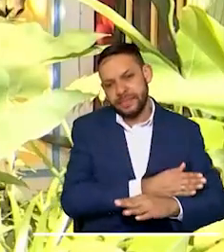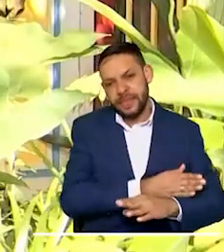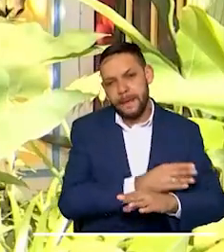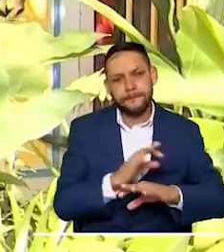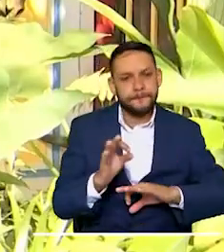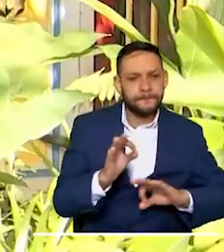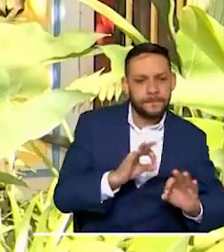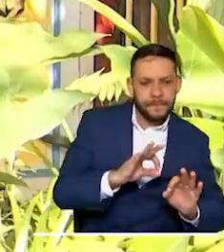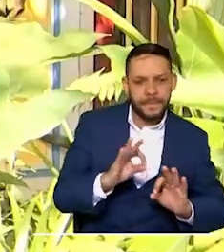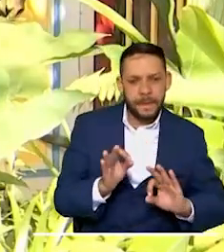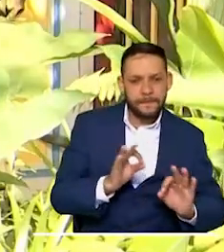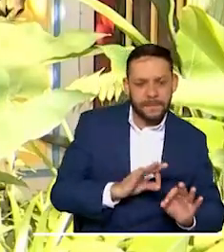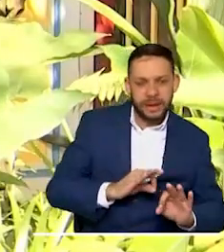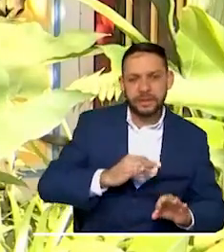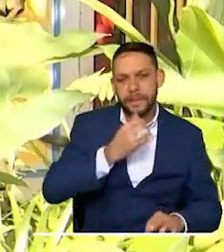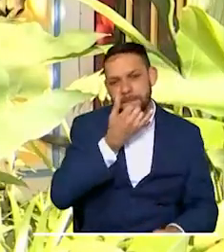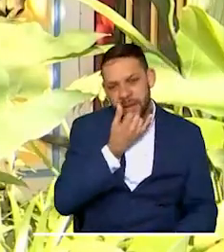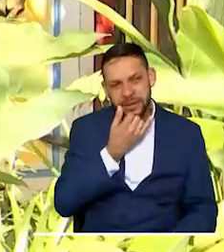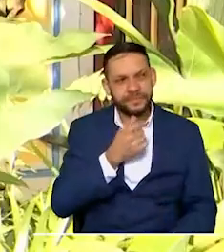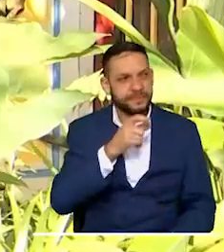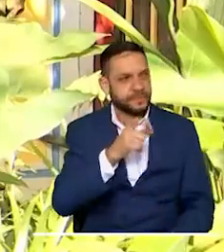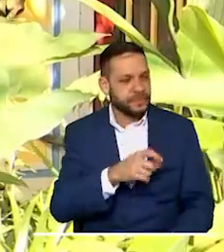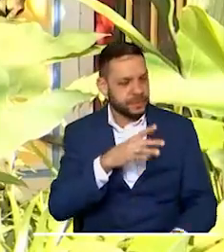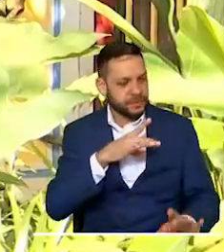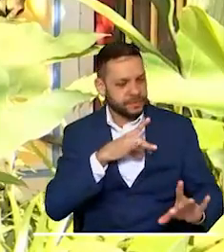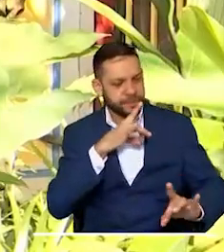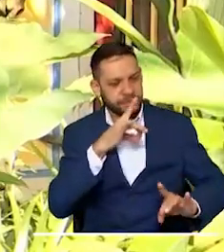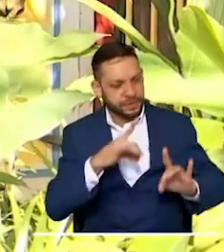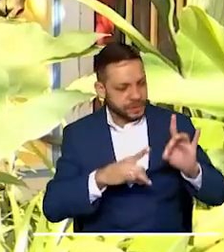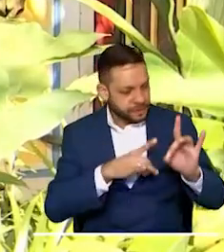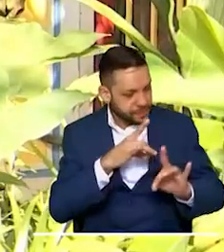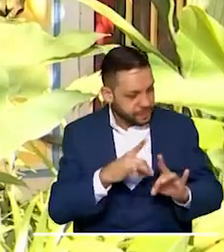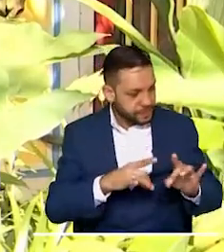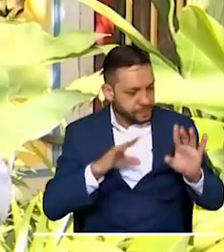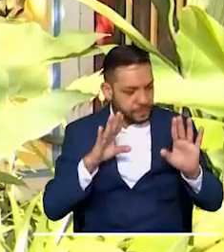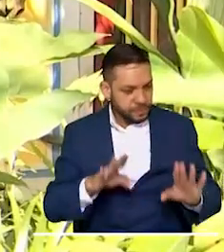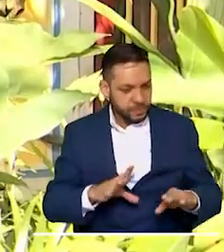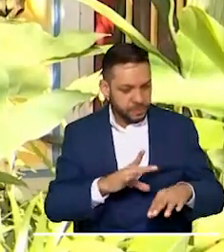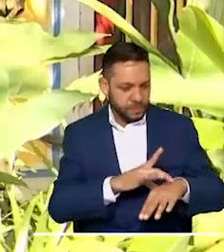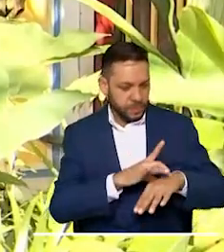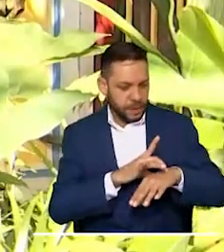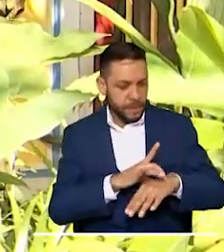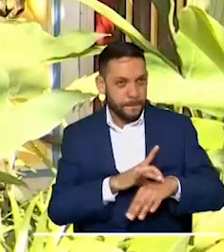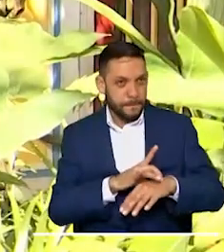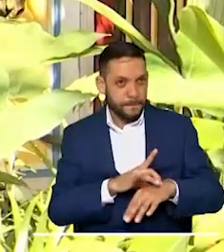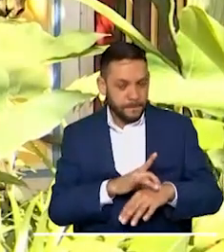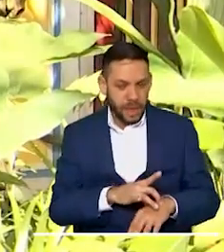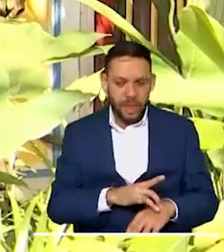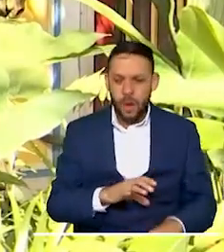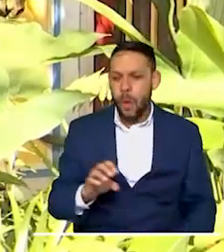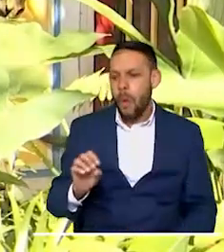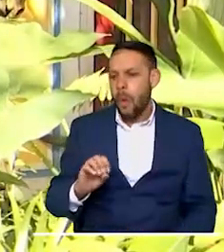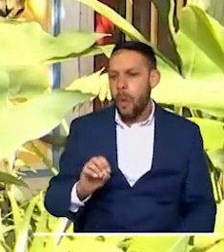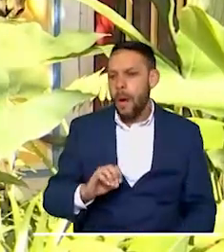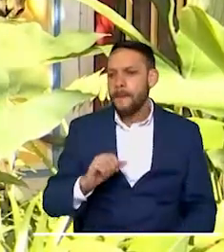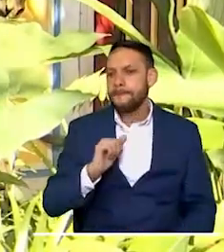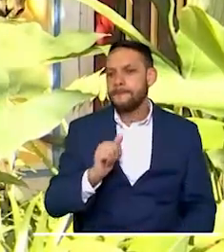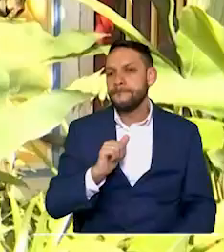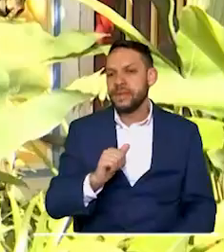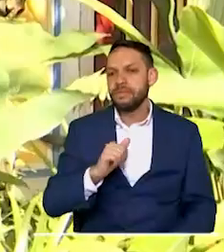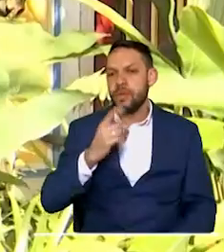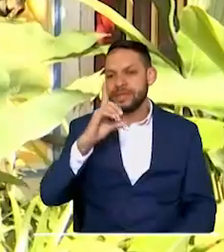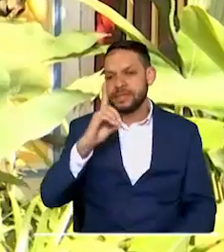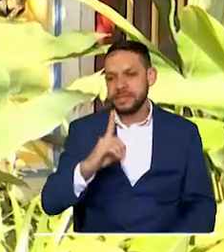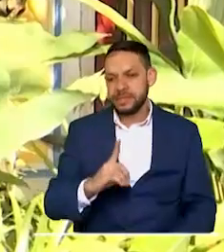¿no? Por esa razón es clave que en el momento en el que un médico o que ustedes por voluntad propia busquen